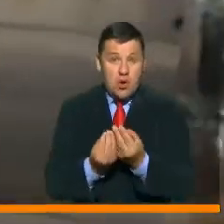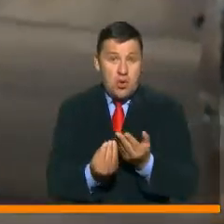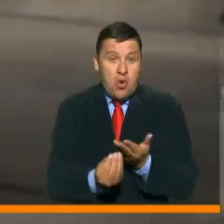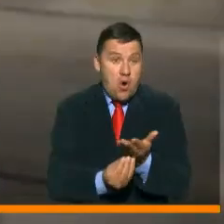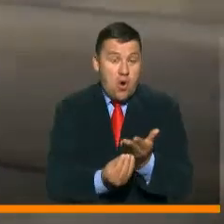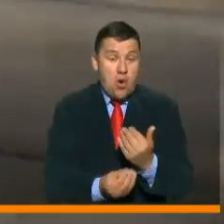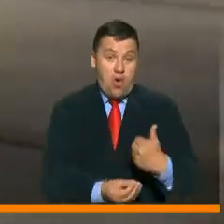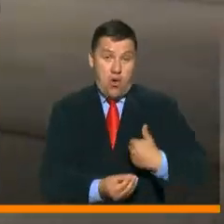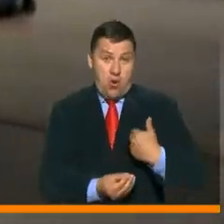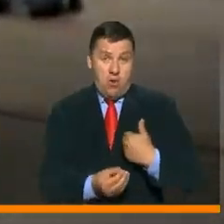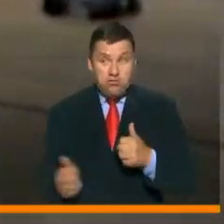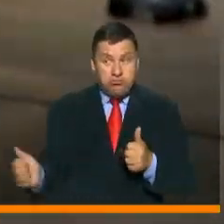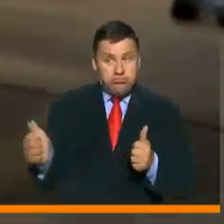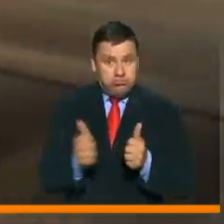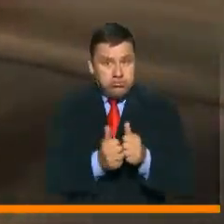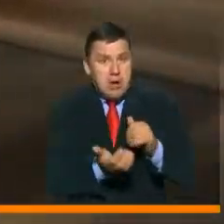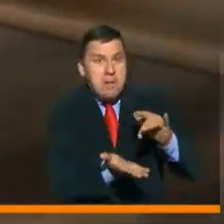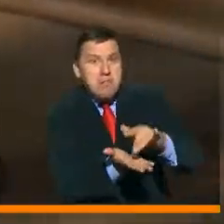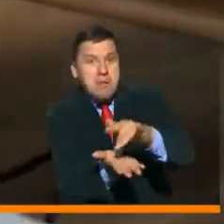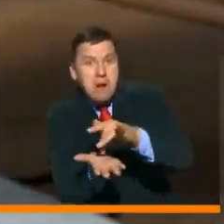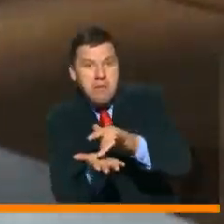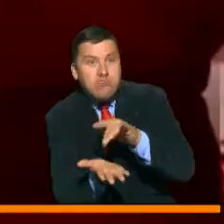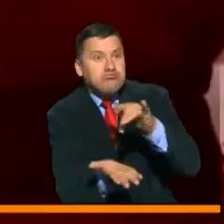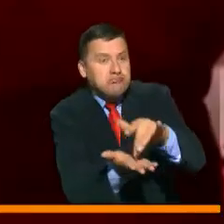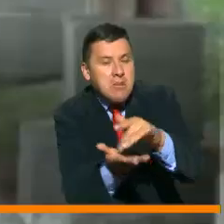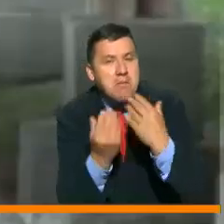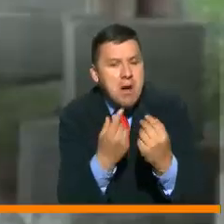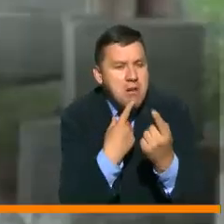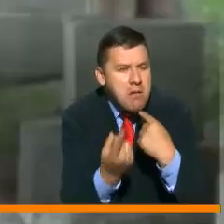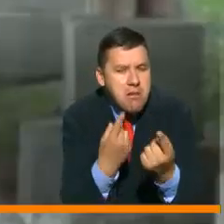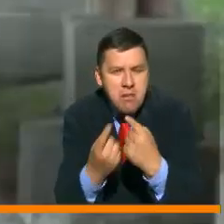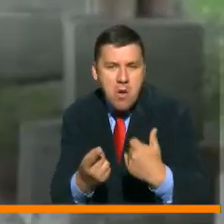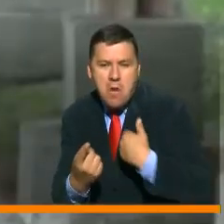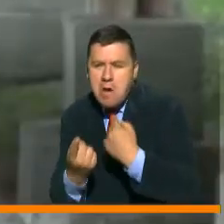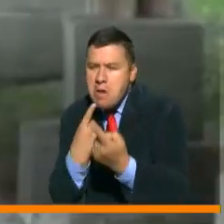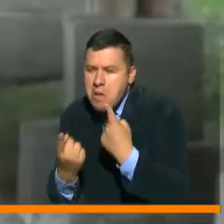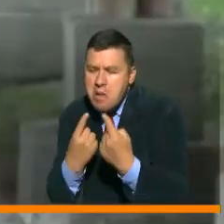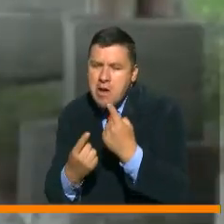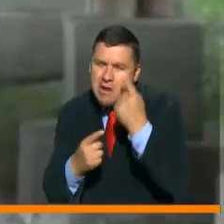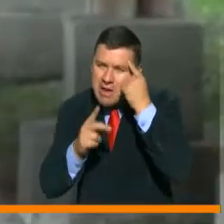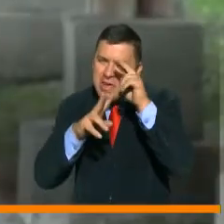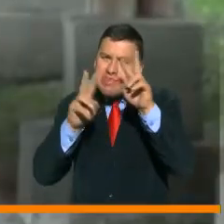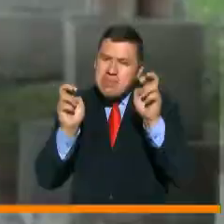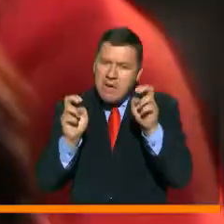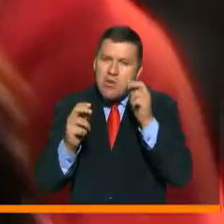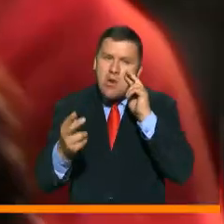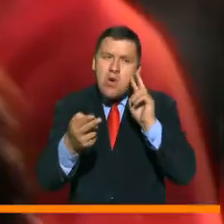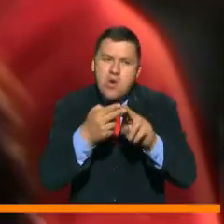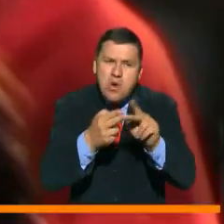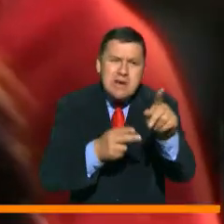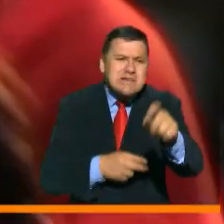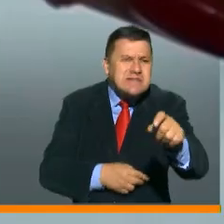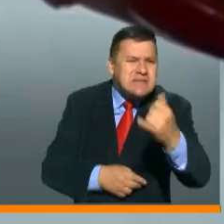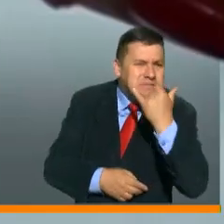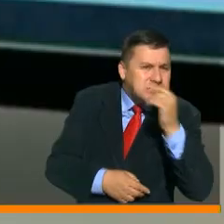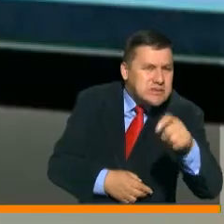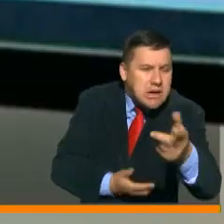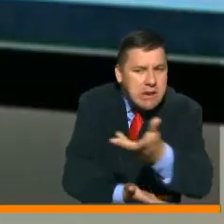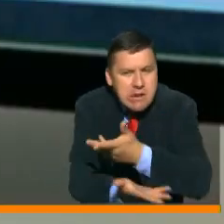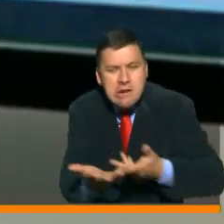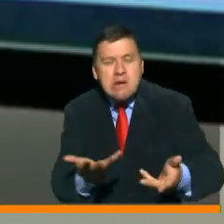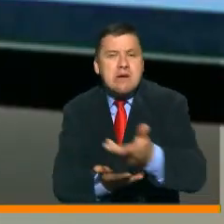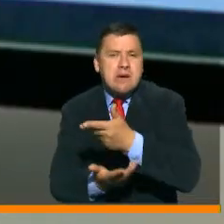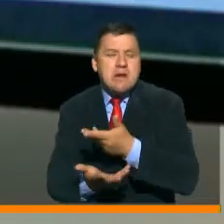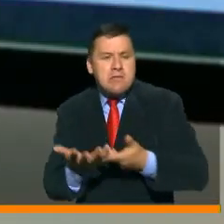juventud continúa haciendo presencia en los territorios para dialogar con los jóvenes del país no solo conociendo sus necesidades sino